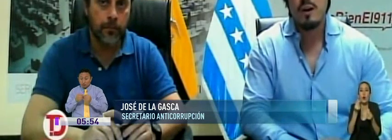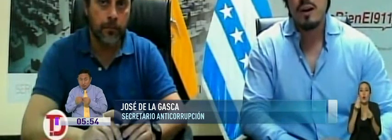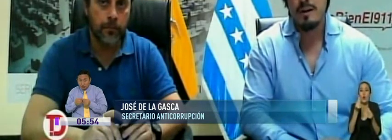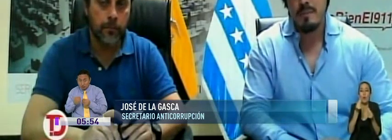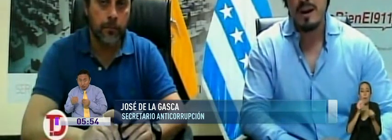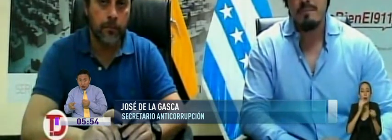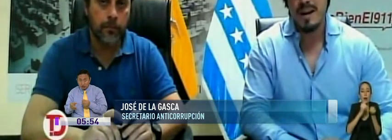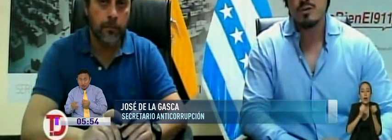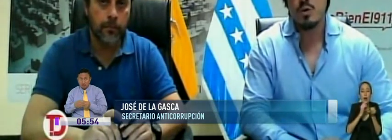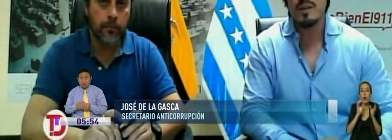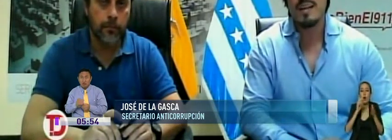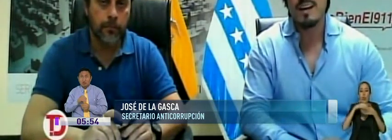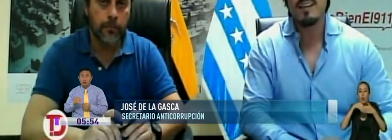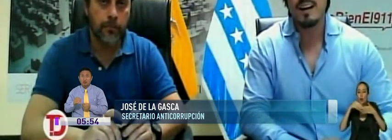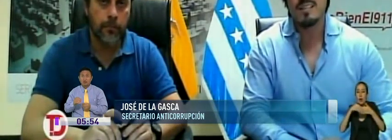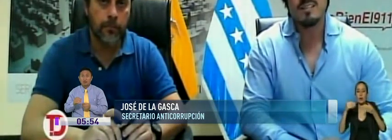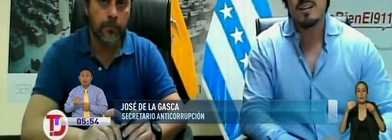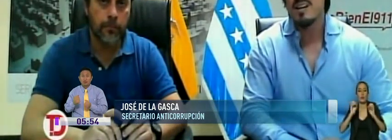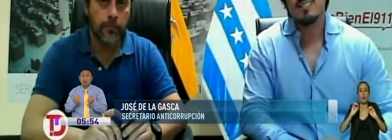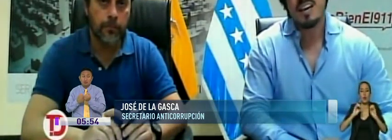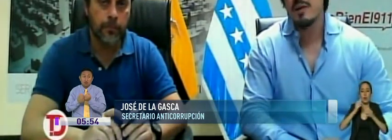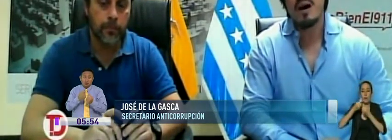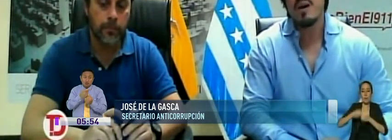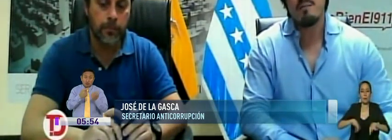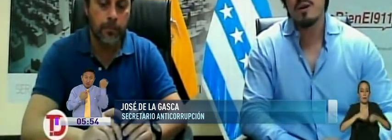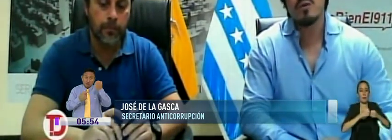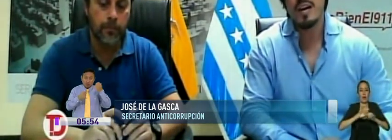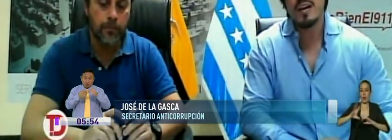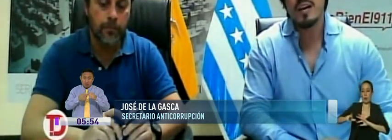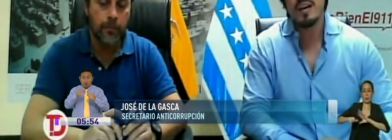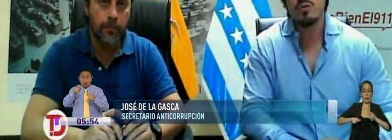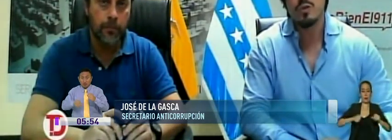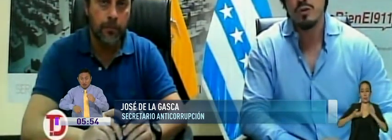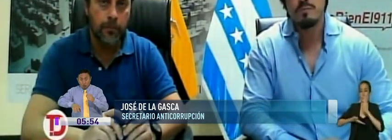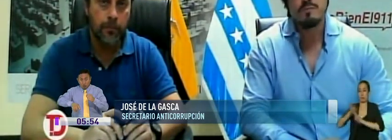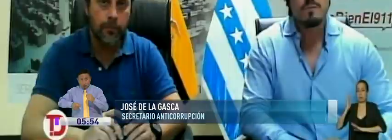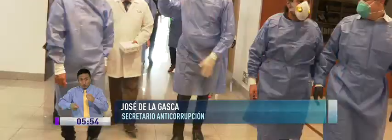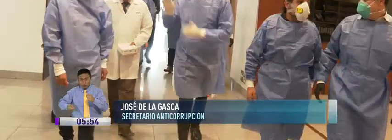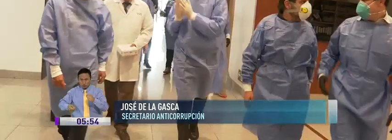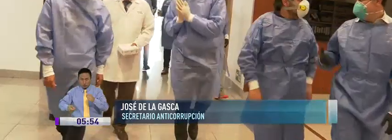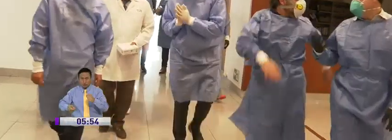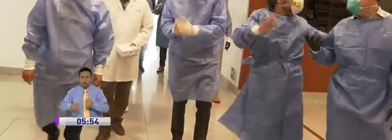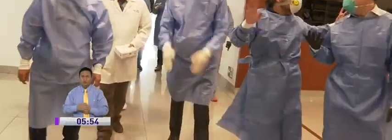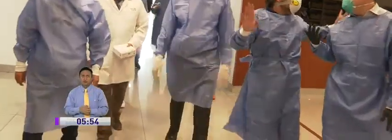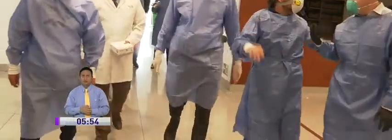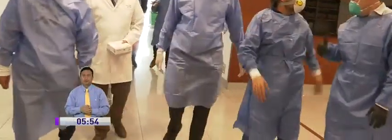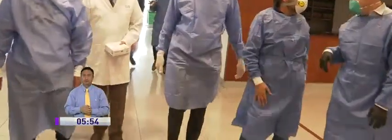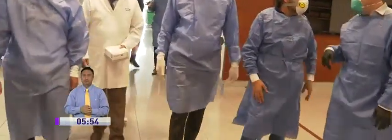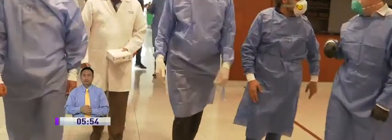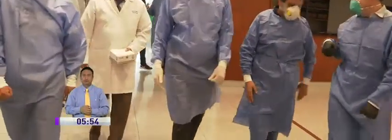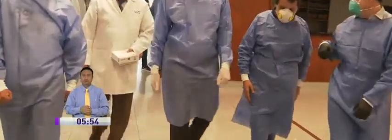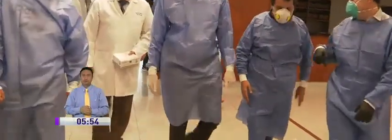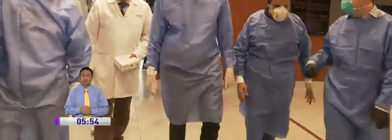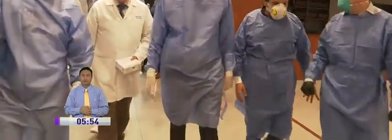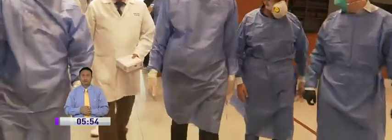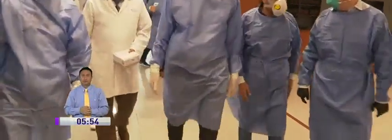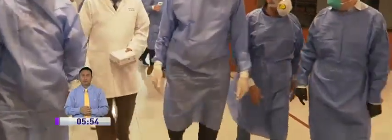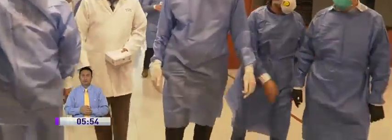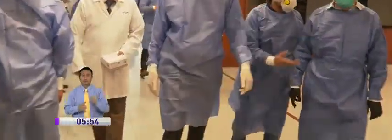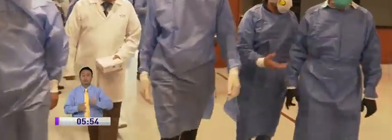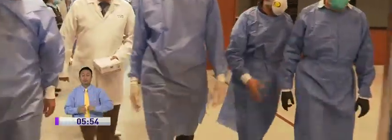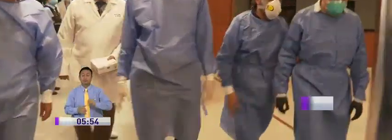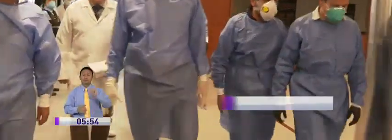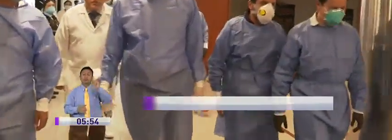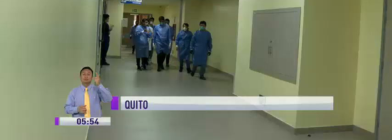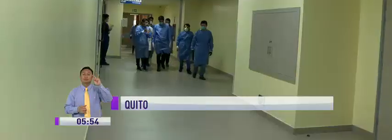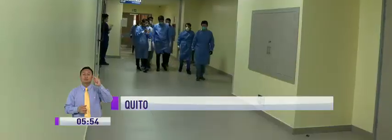dispuesto para solventar esta crisis se ha llevado a las manos negras de la corrupción. Por otro lado, tanto el primer como el segundo